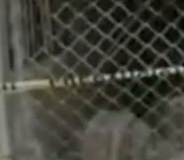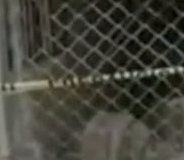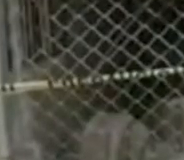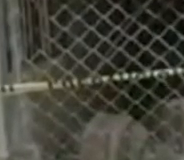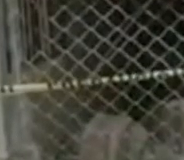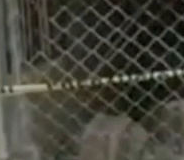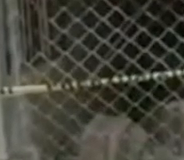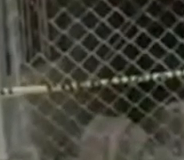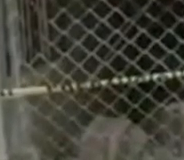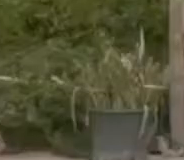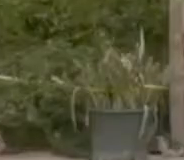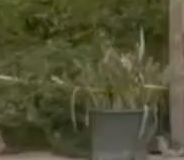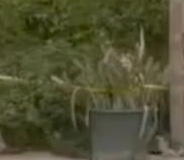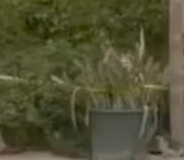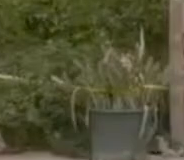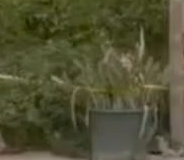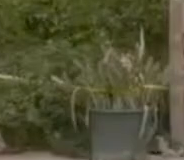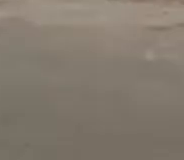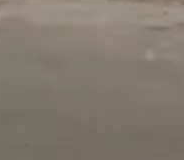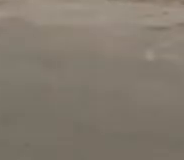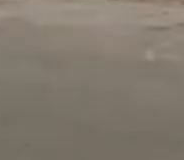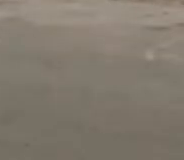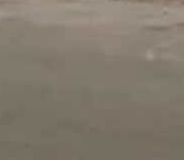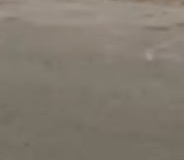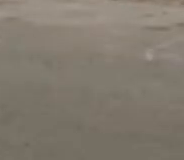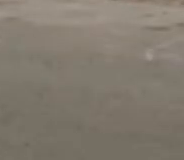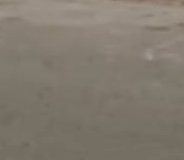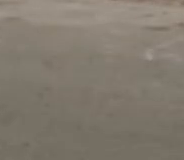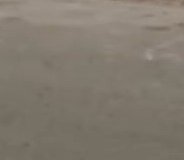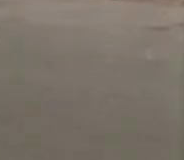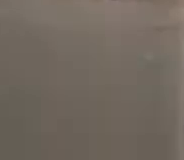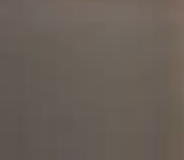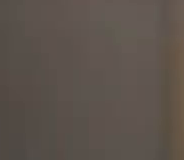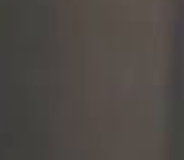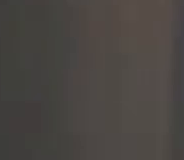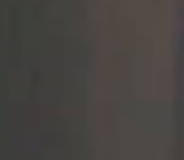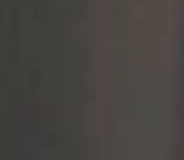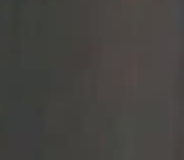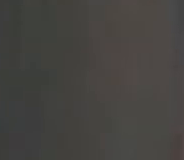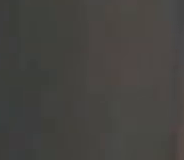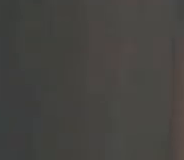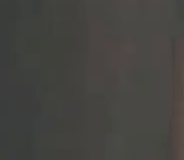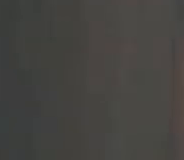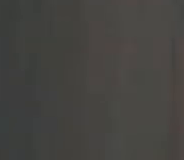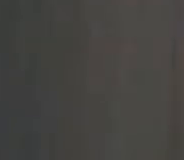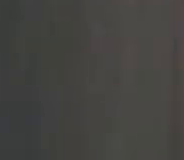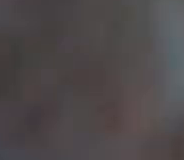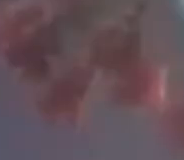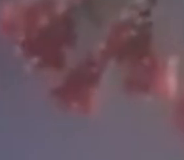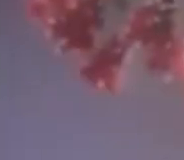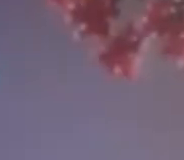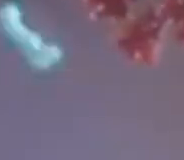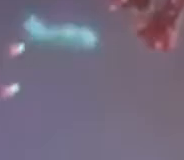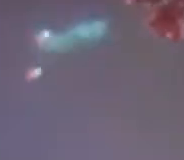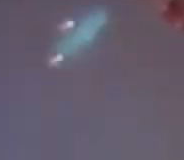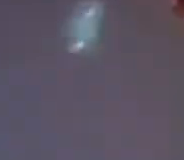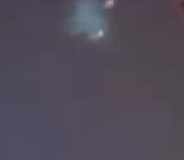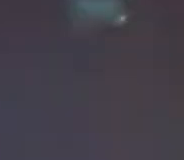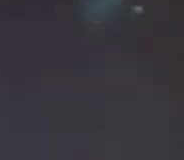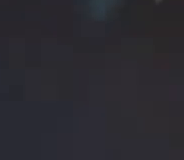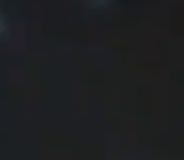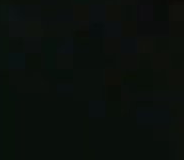La conversión de SURI se logró en medio de terremotos y tras el inicio de la pandemia del COVID-19 que aún